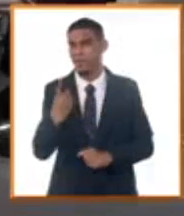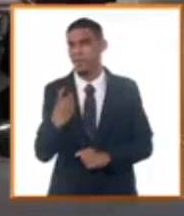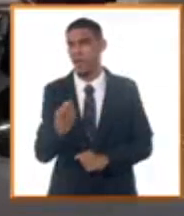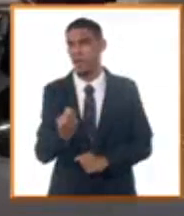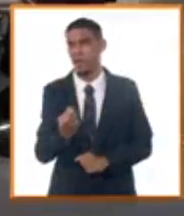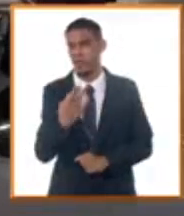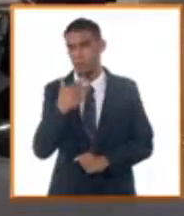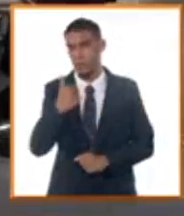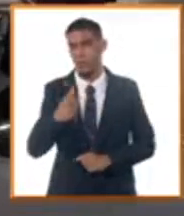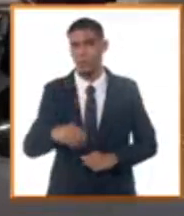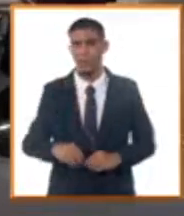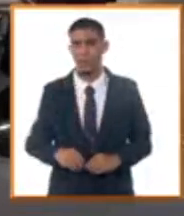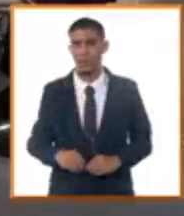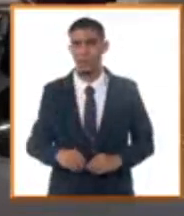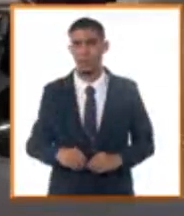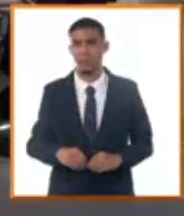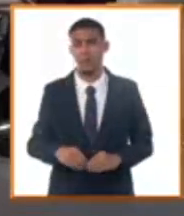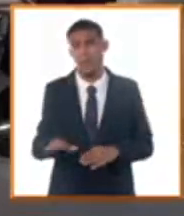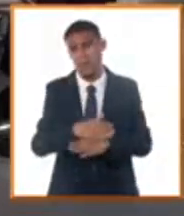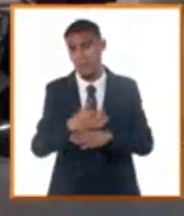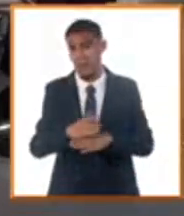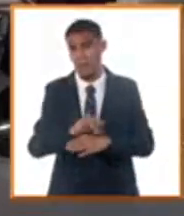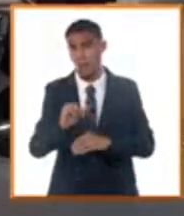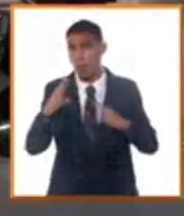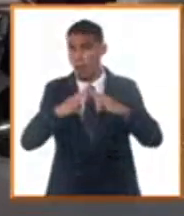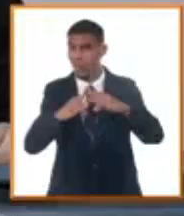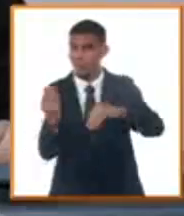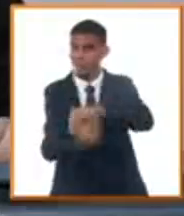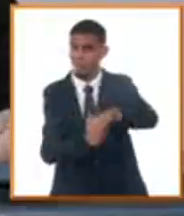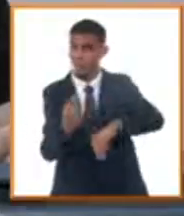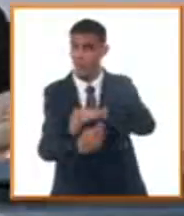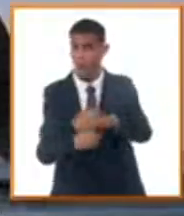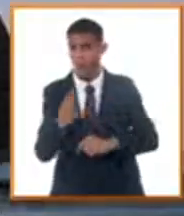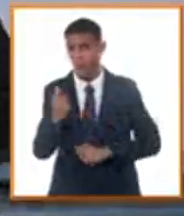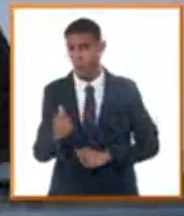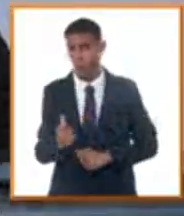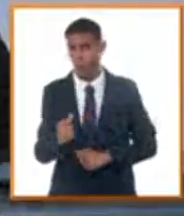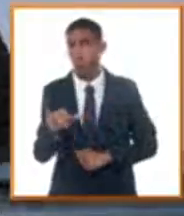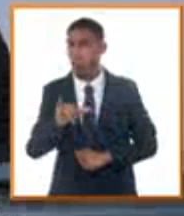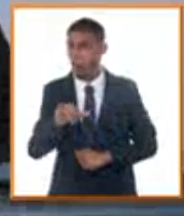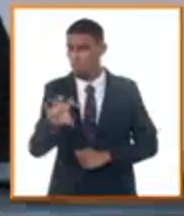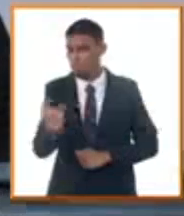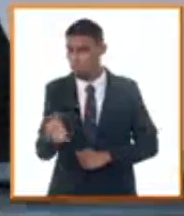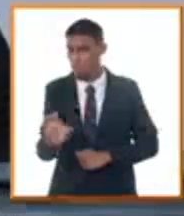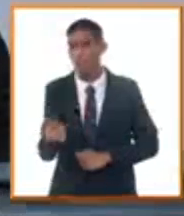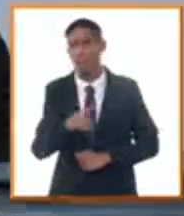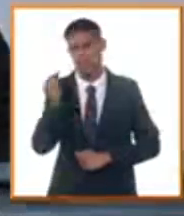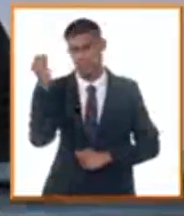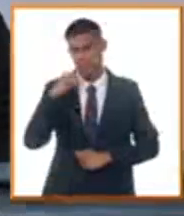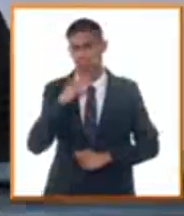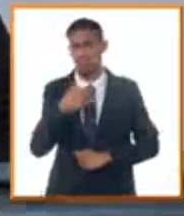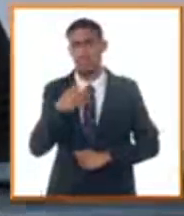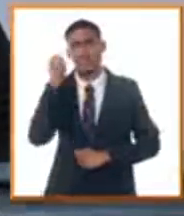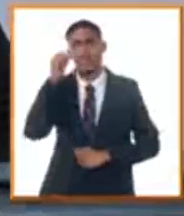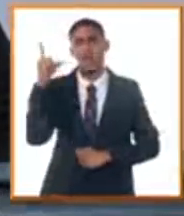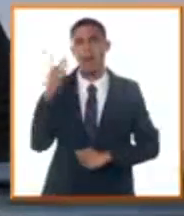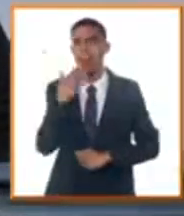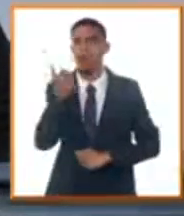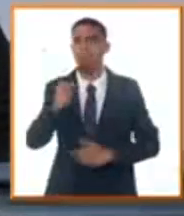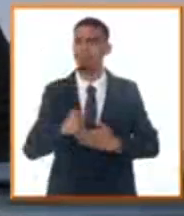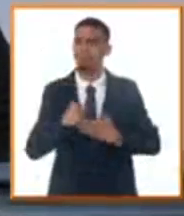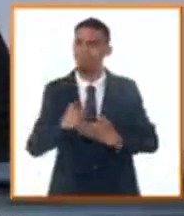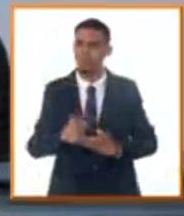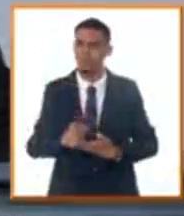en las sucursales bancarias. Y, por supuesto, imagino que el banco esté también inmerso en esa idea de poder apoyar un